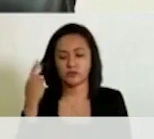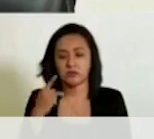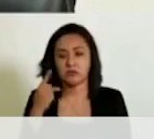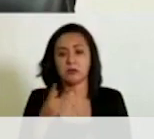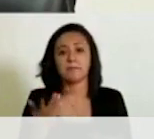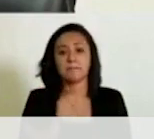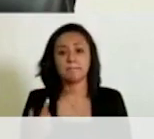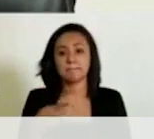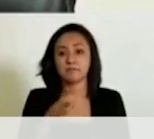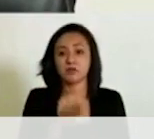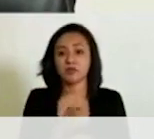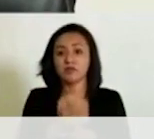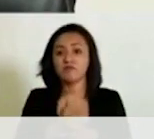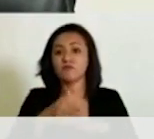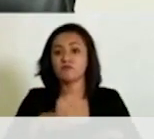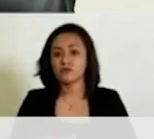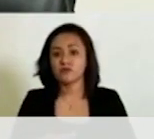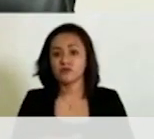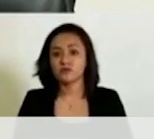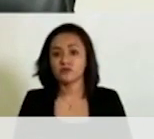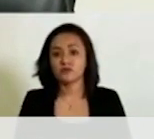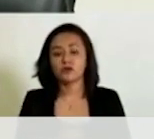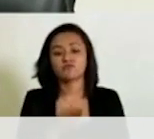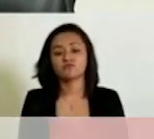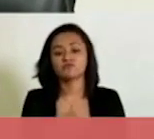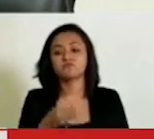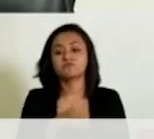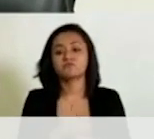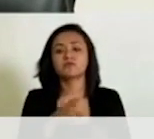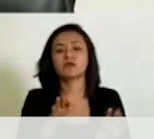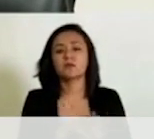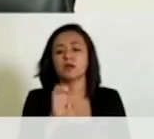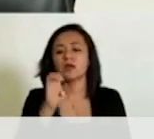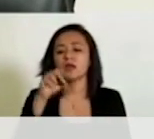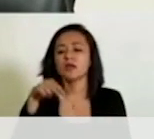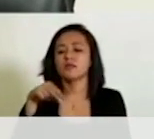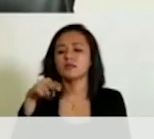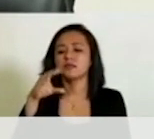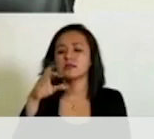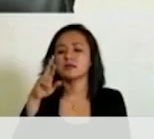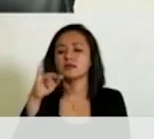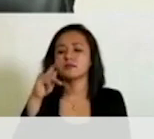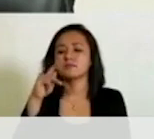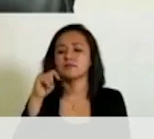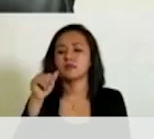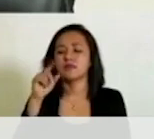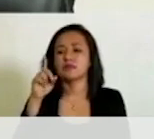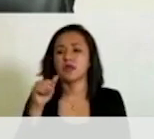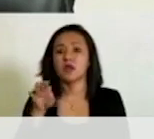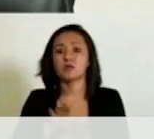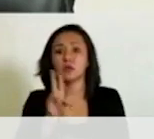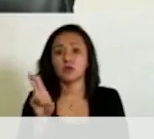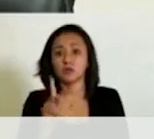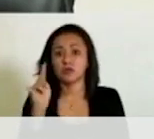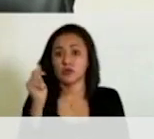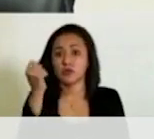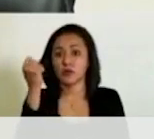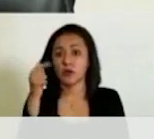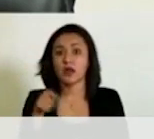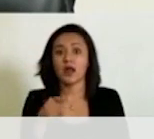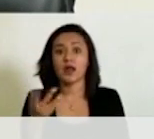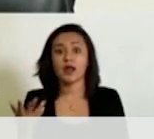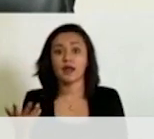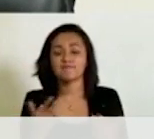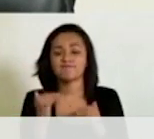esa información está encriptada de hecho el uso de herramientas tecnológicas va a